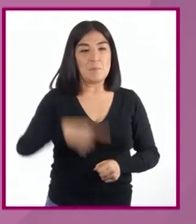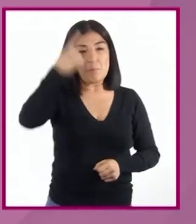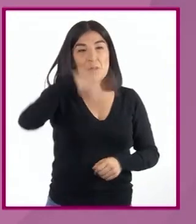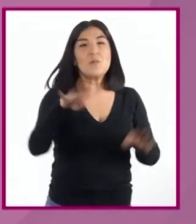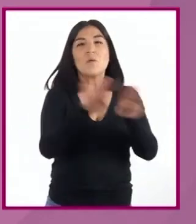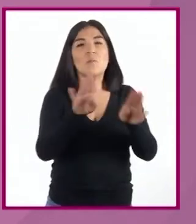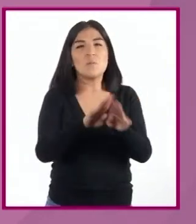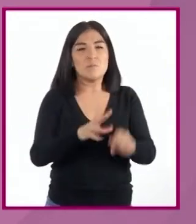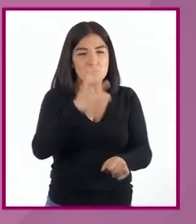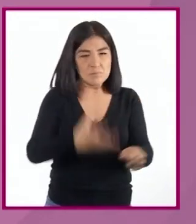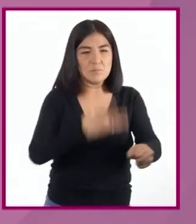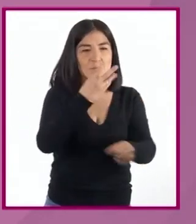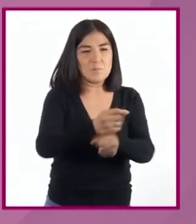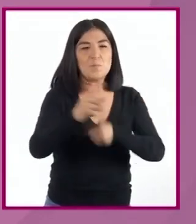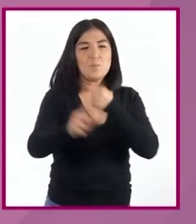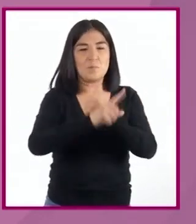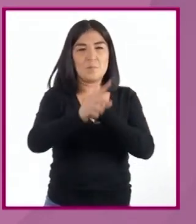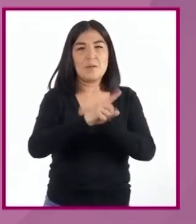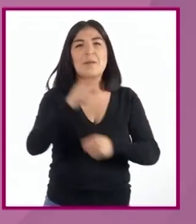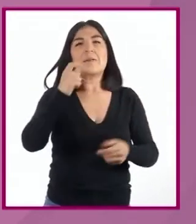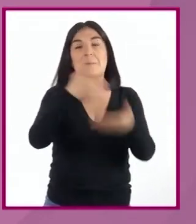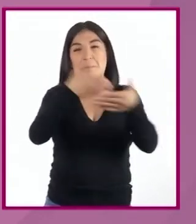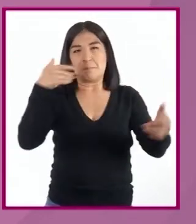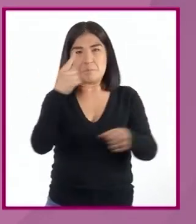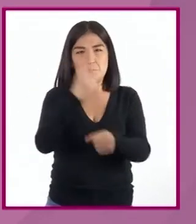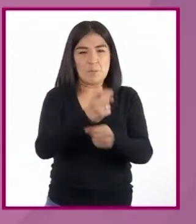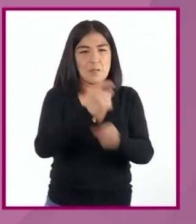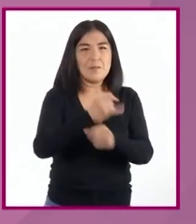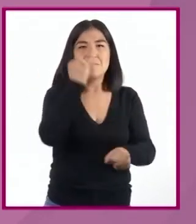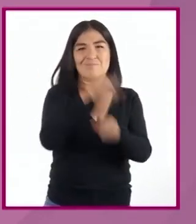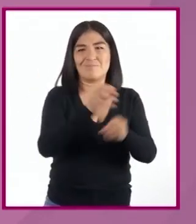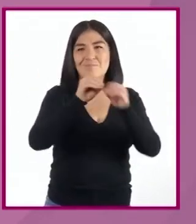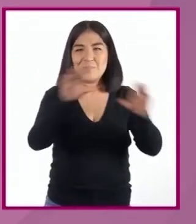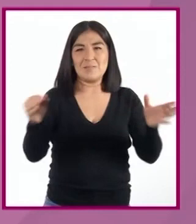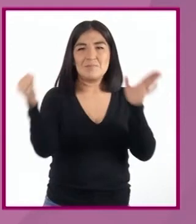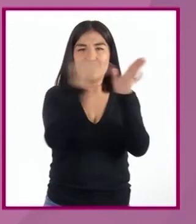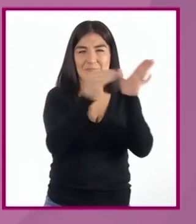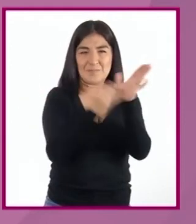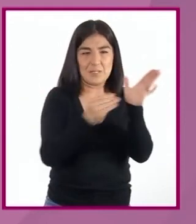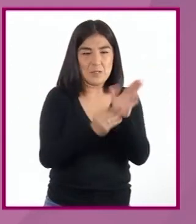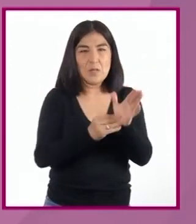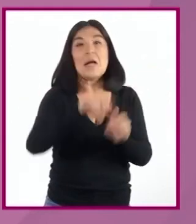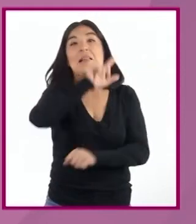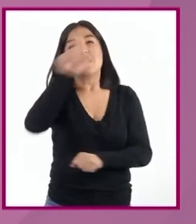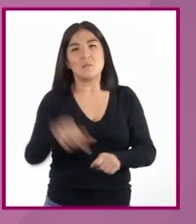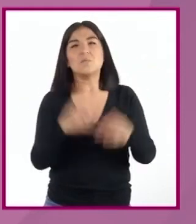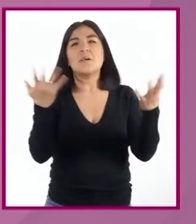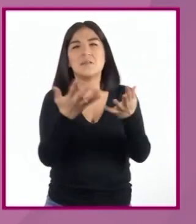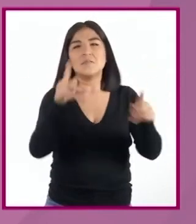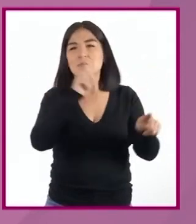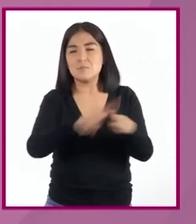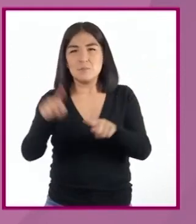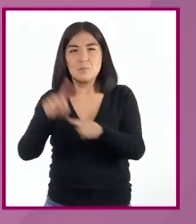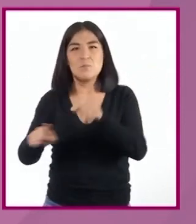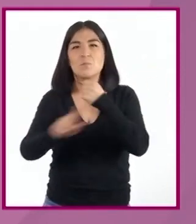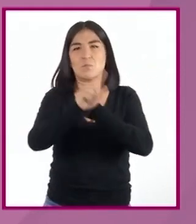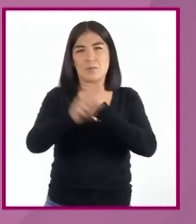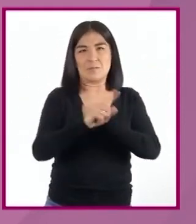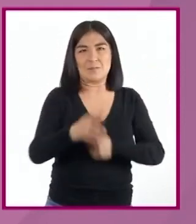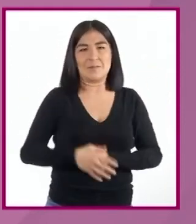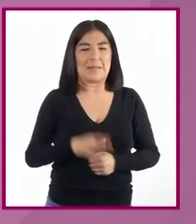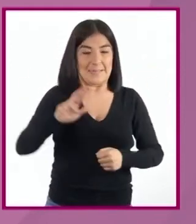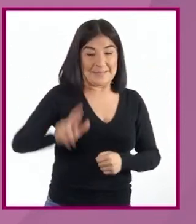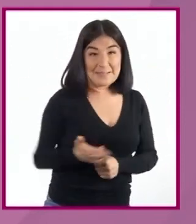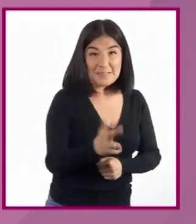resolver el problema, comenzamos por analizar los datos que nos proporcionan y modelamos la situación. El